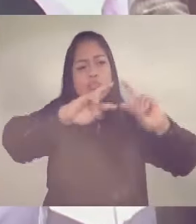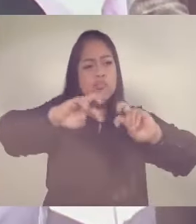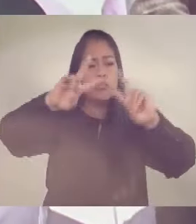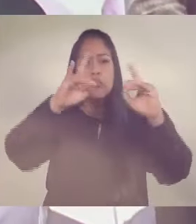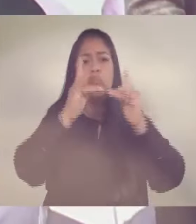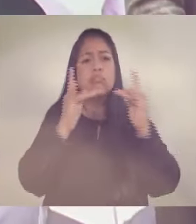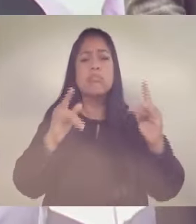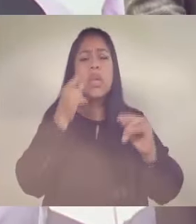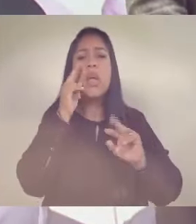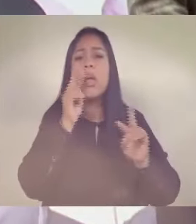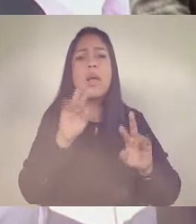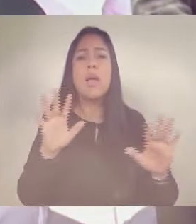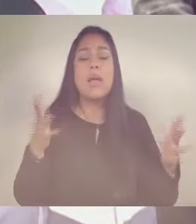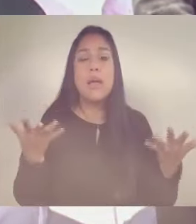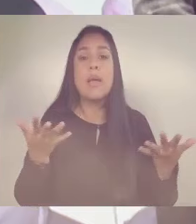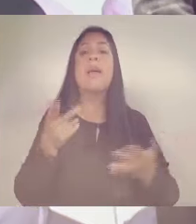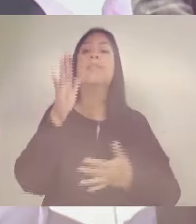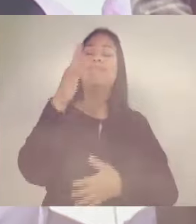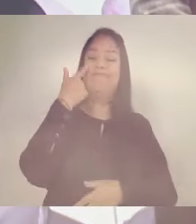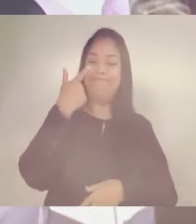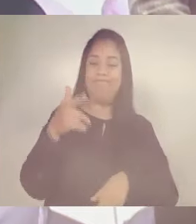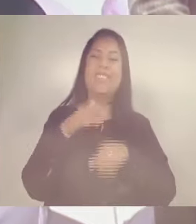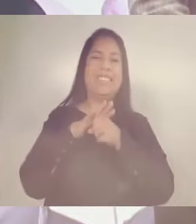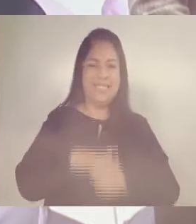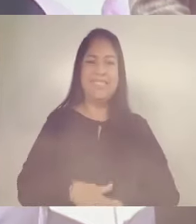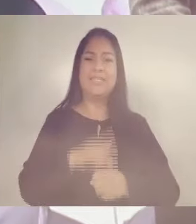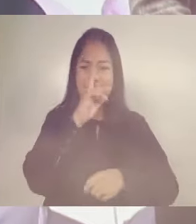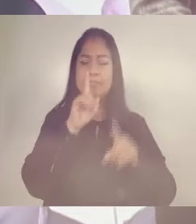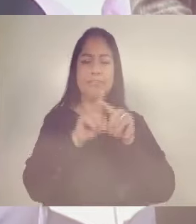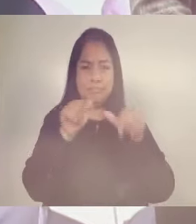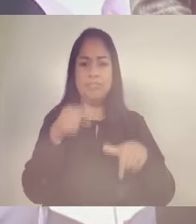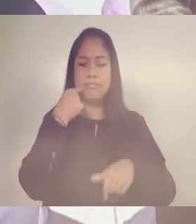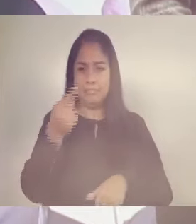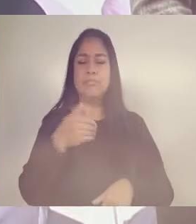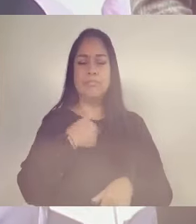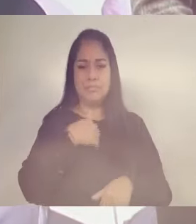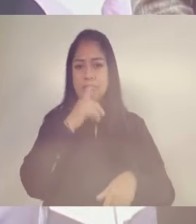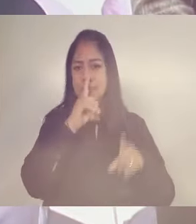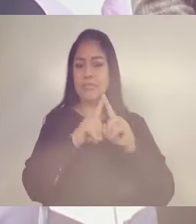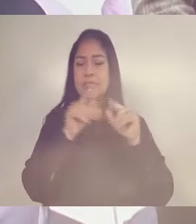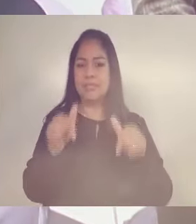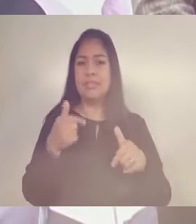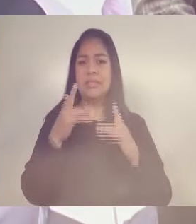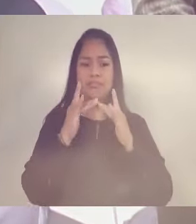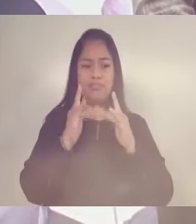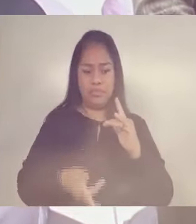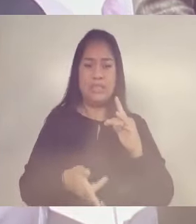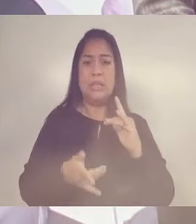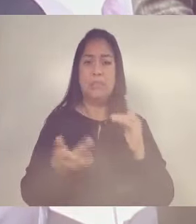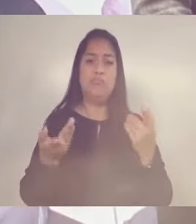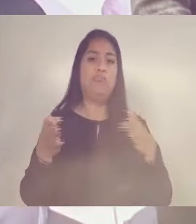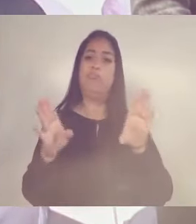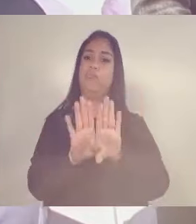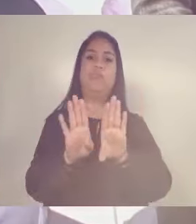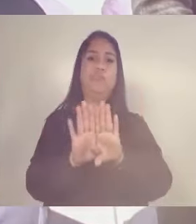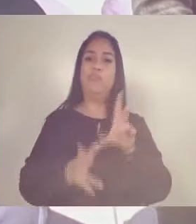que encontraron, además de los daños que se presentaron en este momento que ocasionaron el cierre del puente,